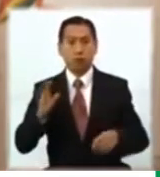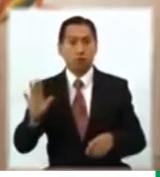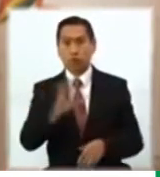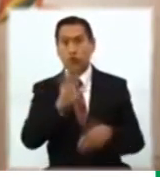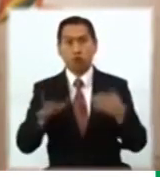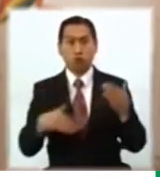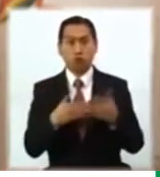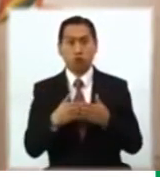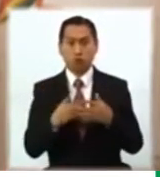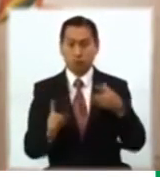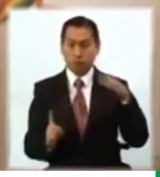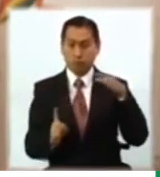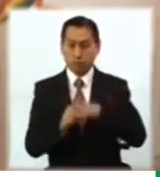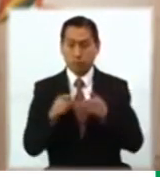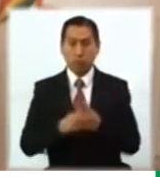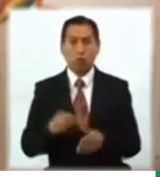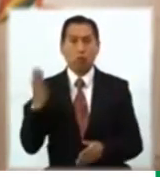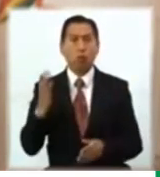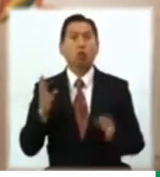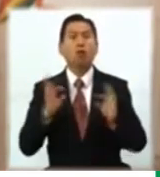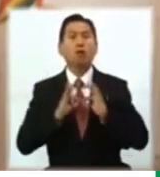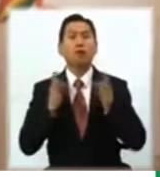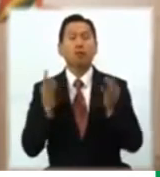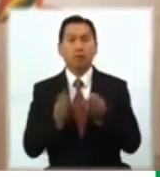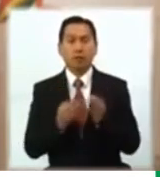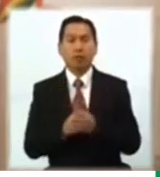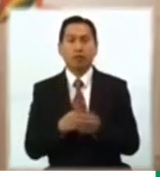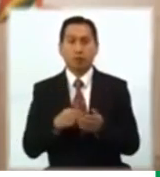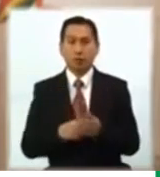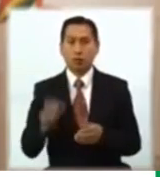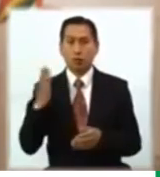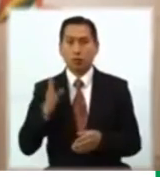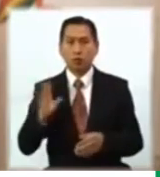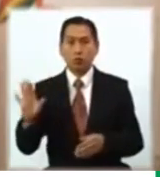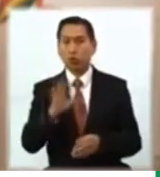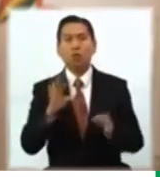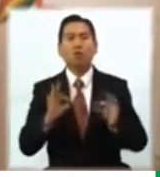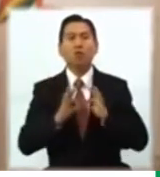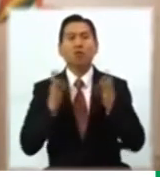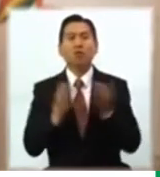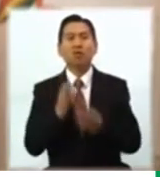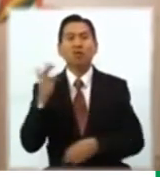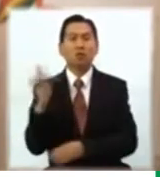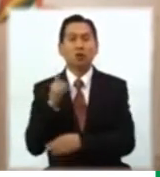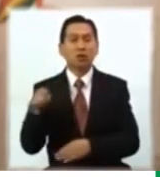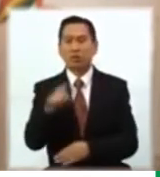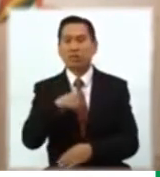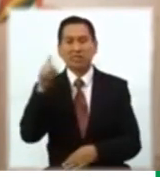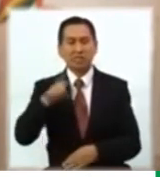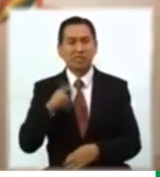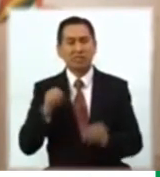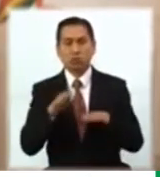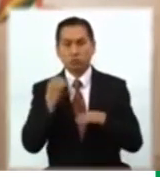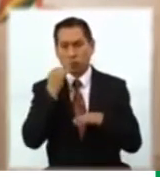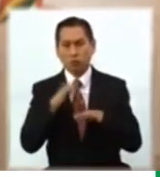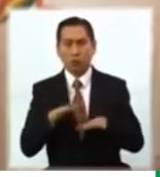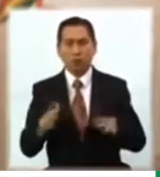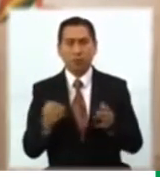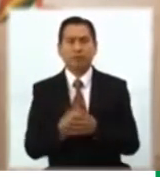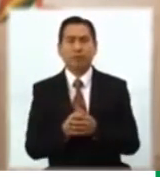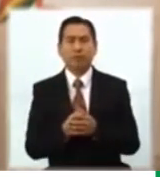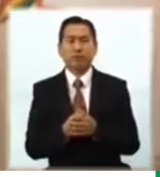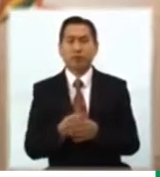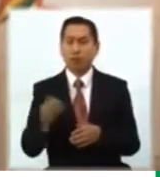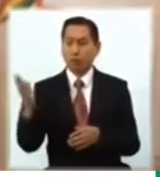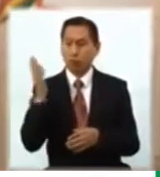la creación del bono familia un bono para las familias bolivianas que más lo necesitan el